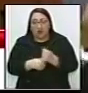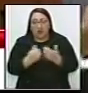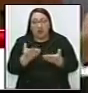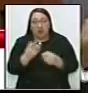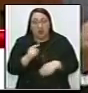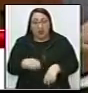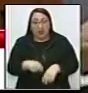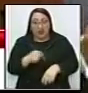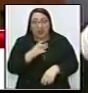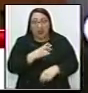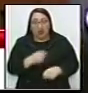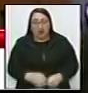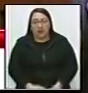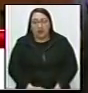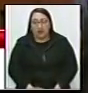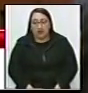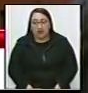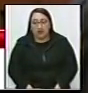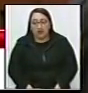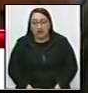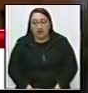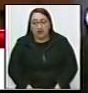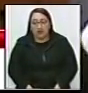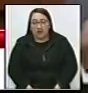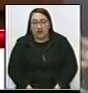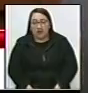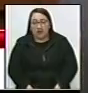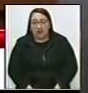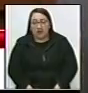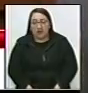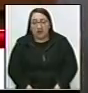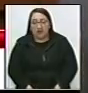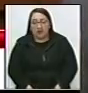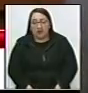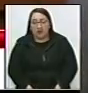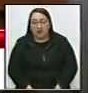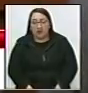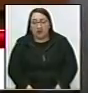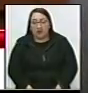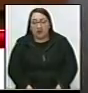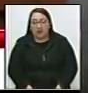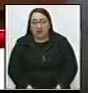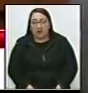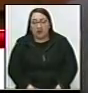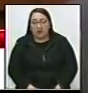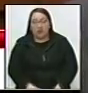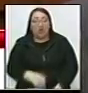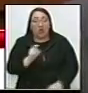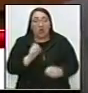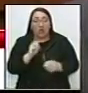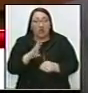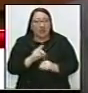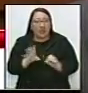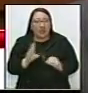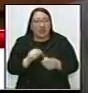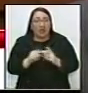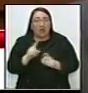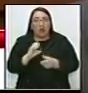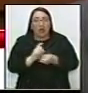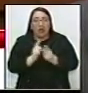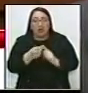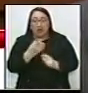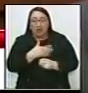largo de este gobierno, no voy a entrar al punto que algunos constitucionalistas han señalado en el sentido de que el cambio